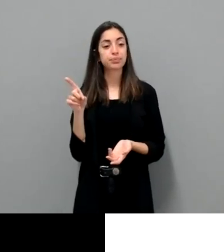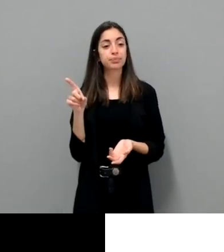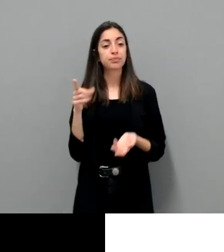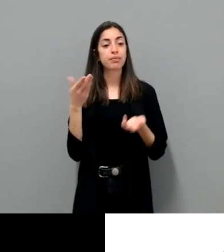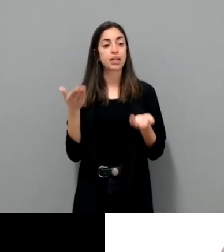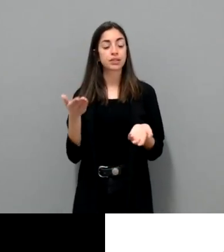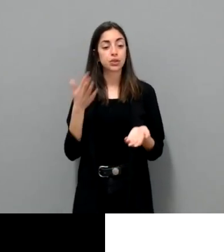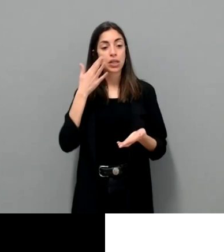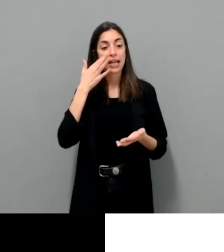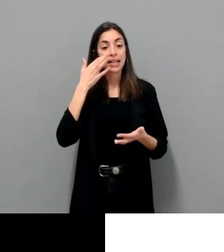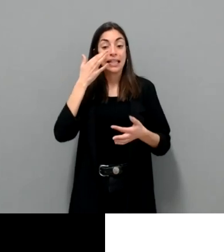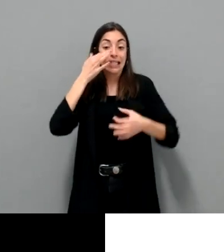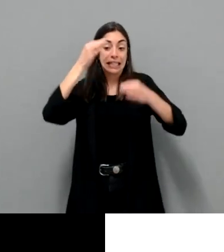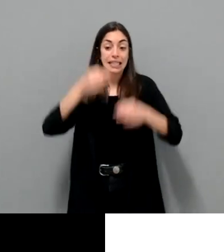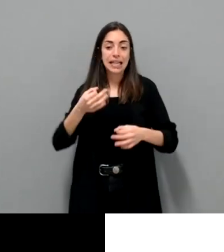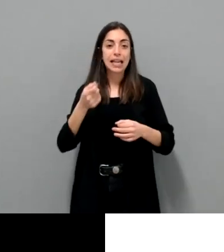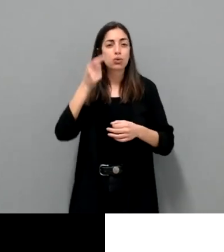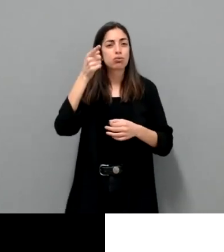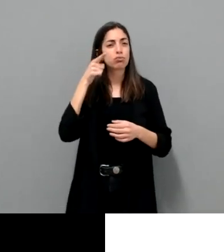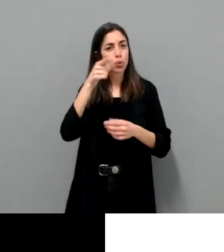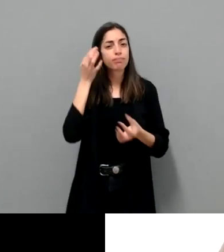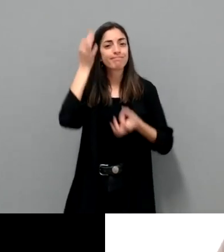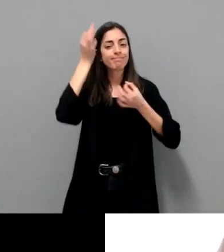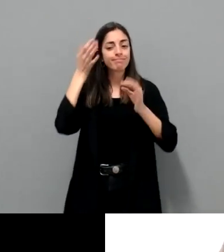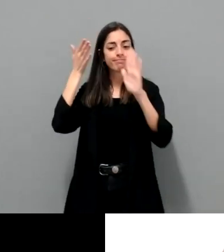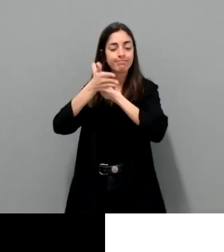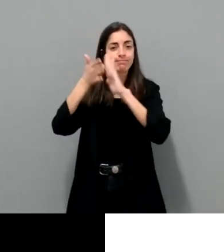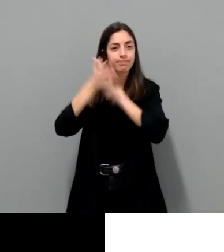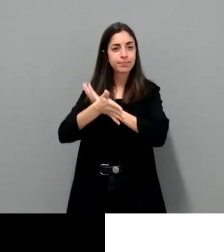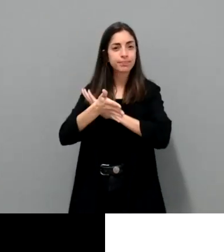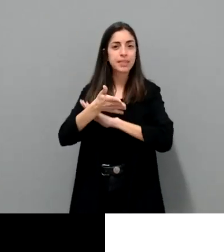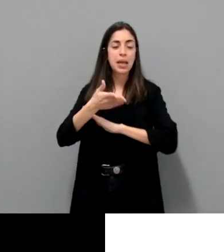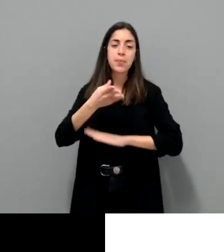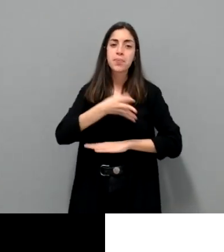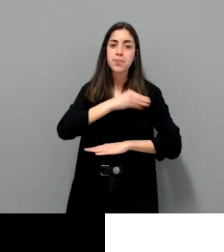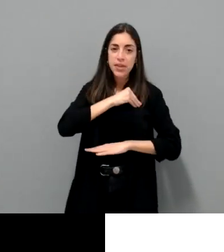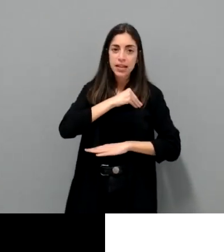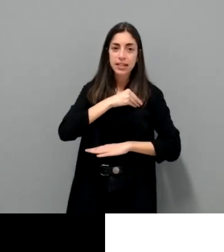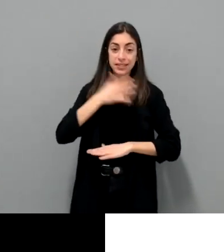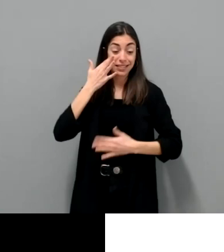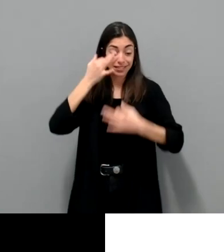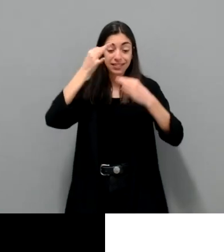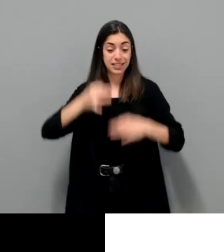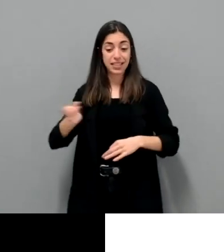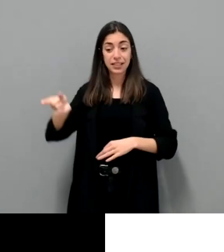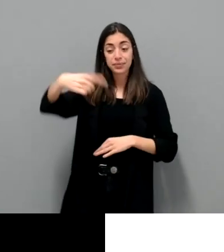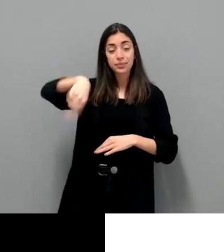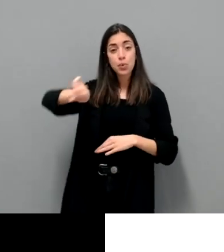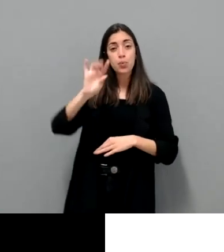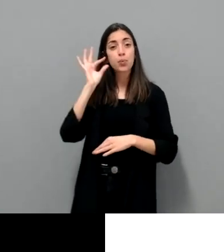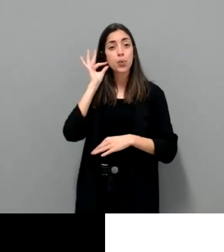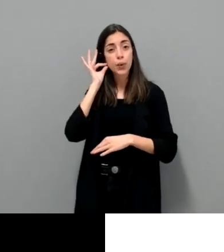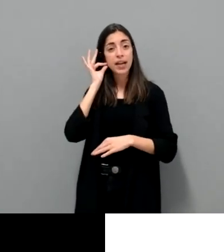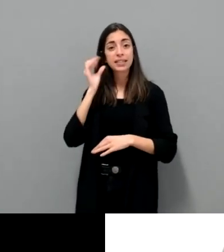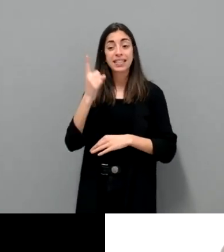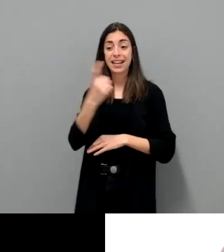La realidad que has descrito es, desgraciadamente, la realidad de las mujeres con grandes